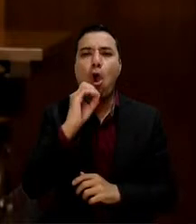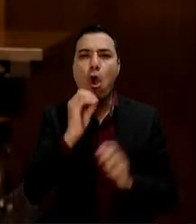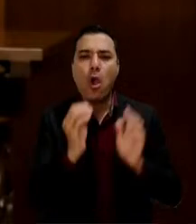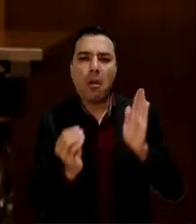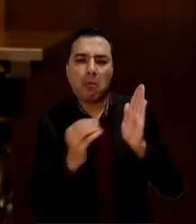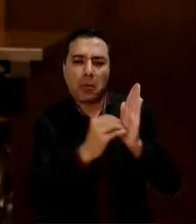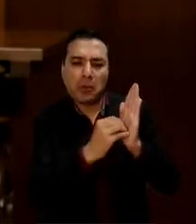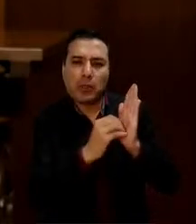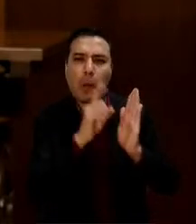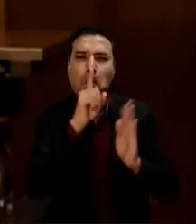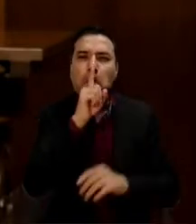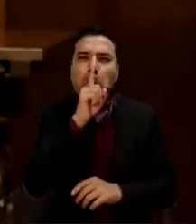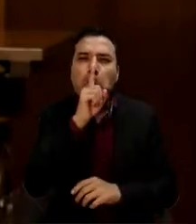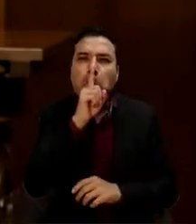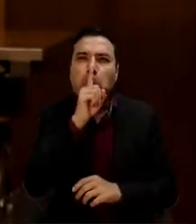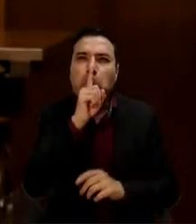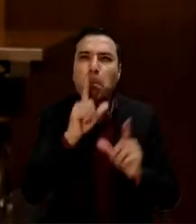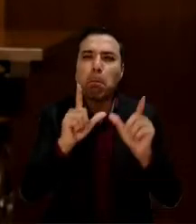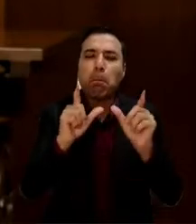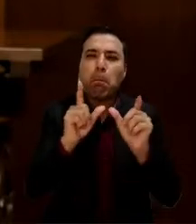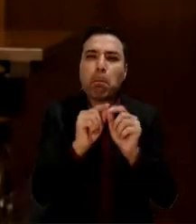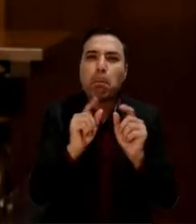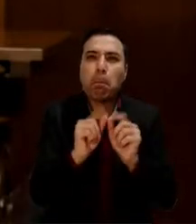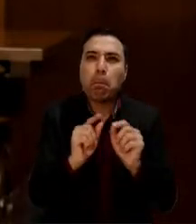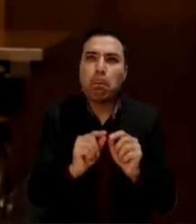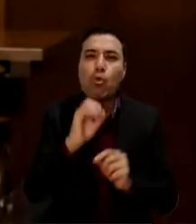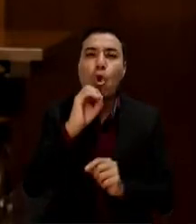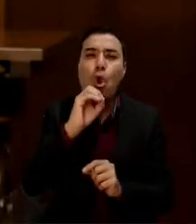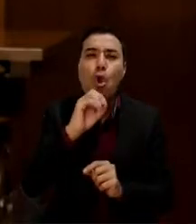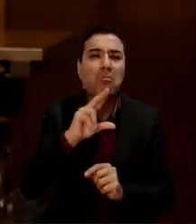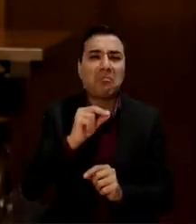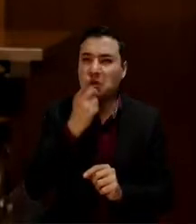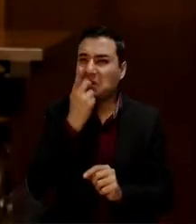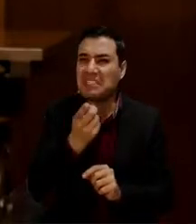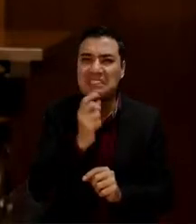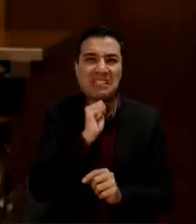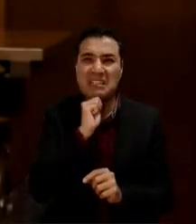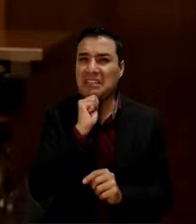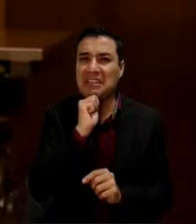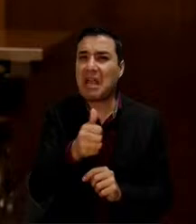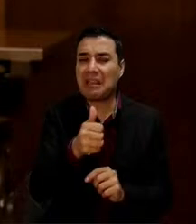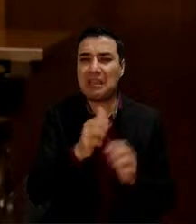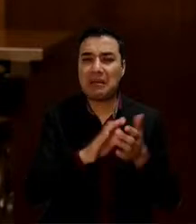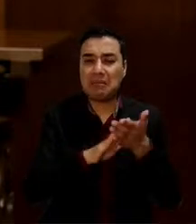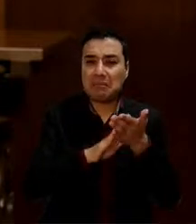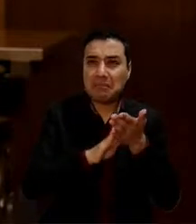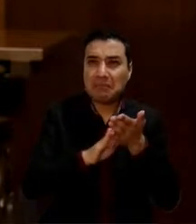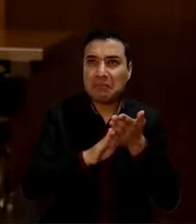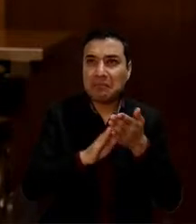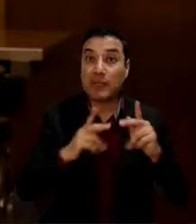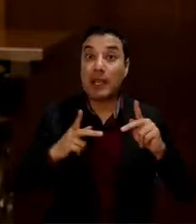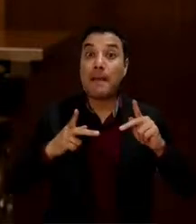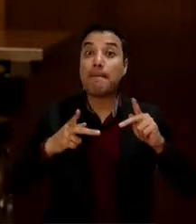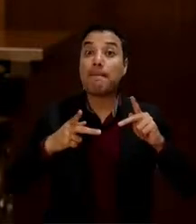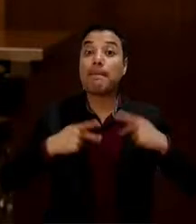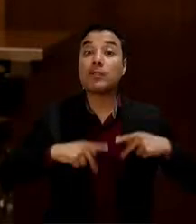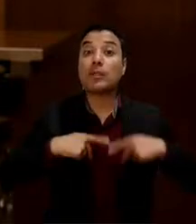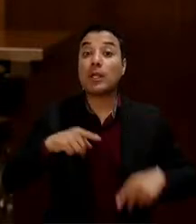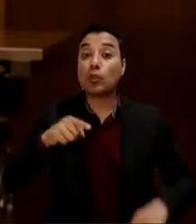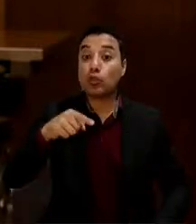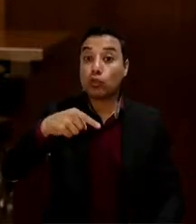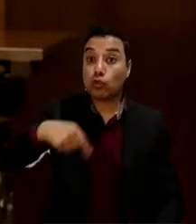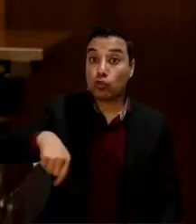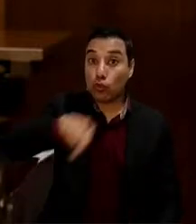bien ni siquiera se mencionan, lo cual desemboca que la población desconozca cuáles son